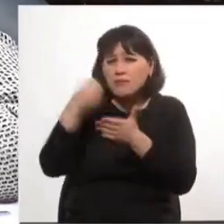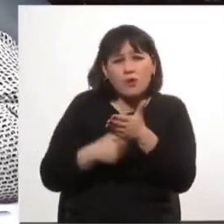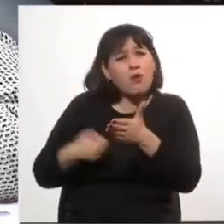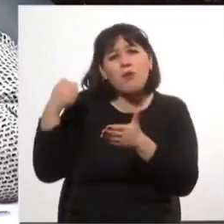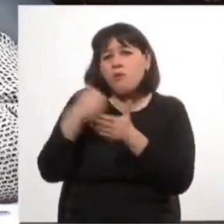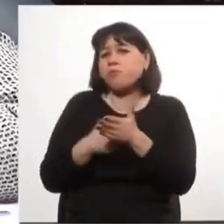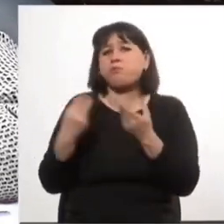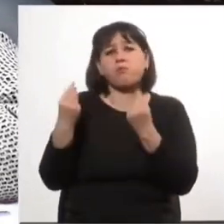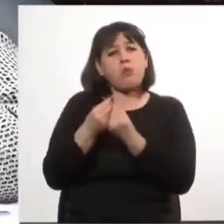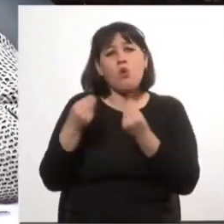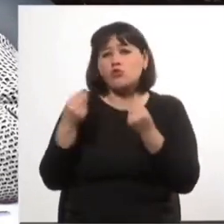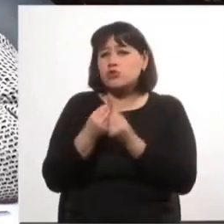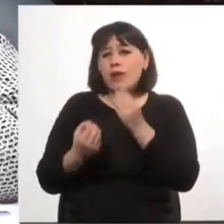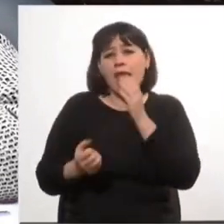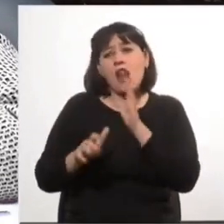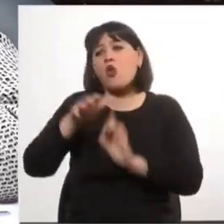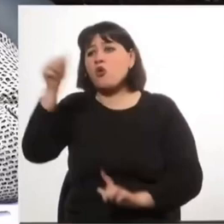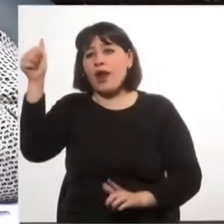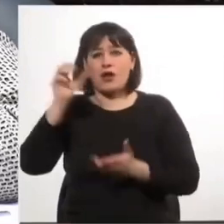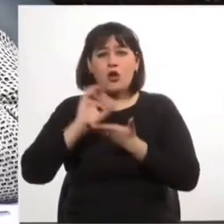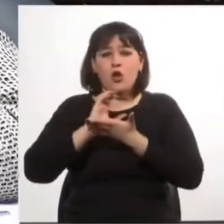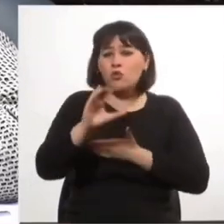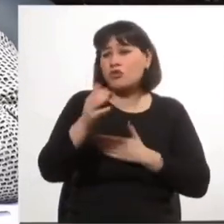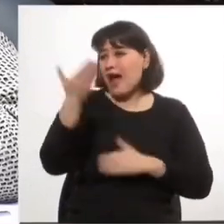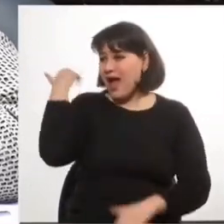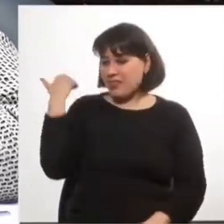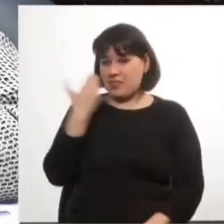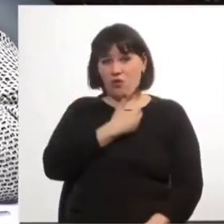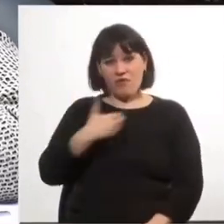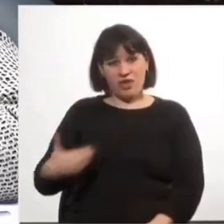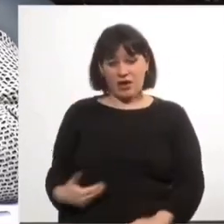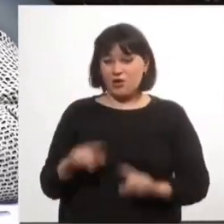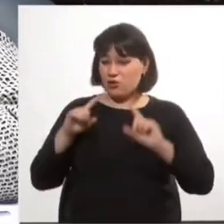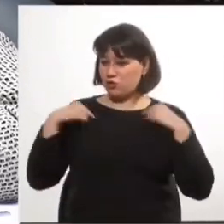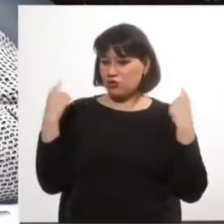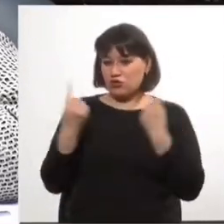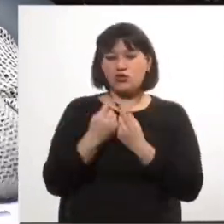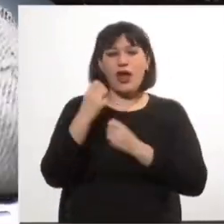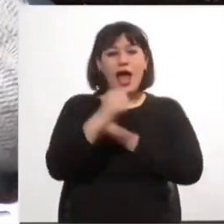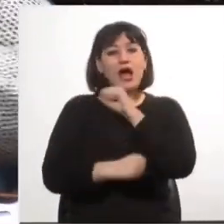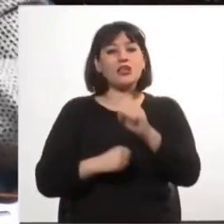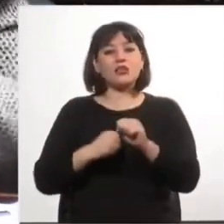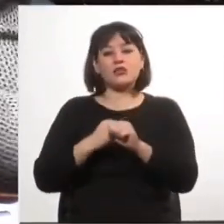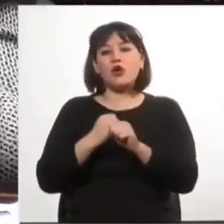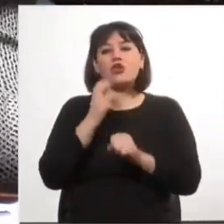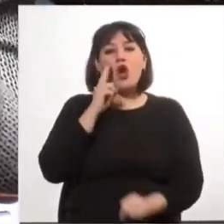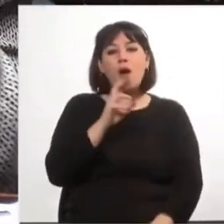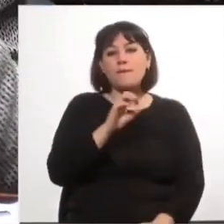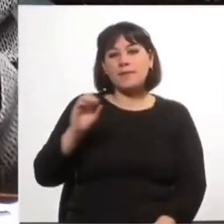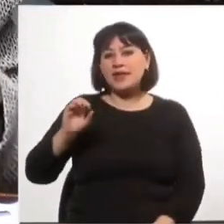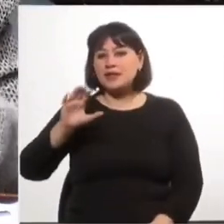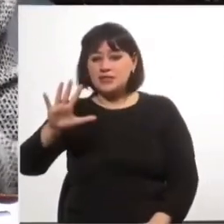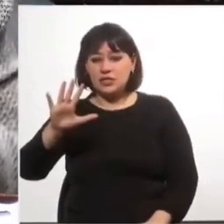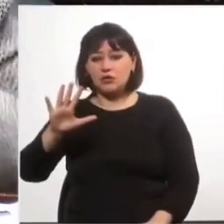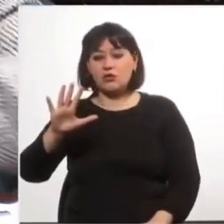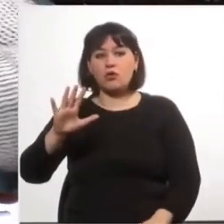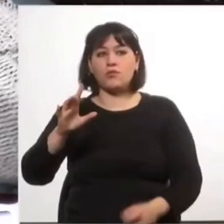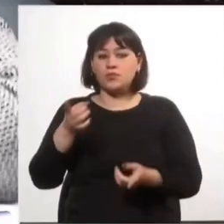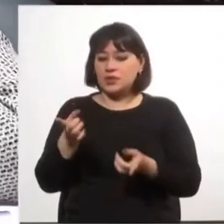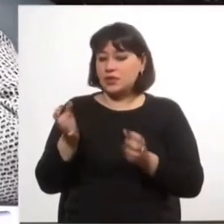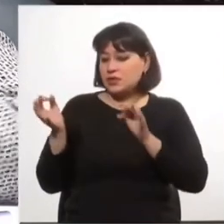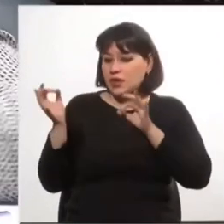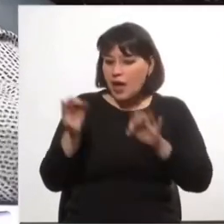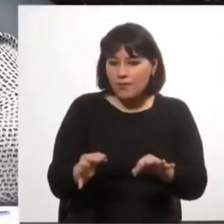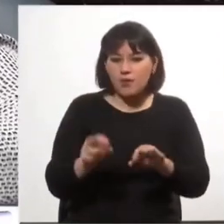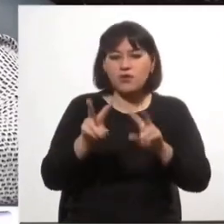esos recursos cuando gobernamos. Cuando nosotros recibimos en el 2005 toda la institucionalidad